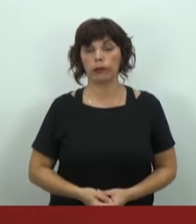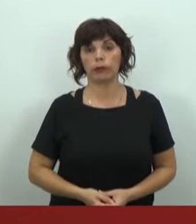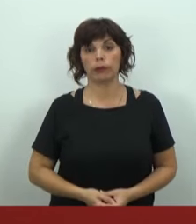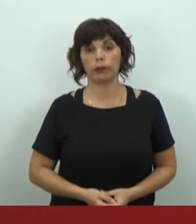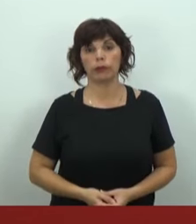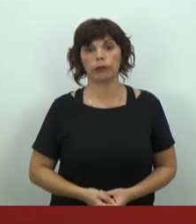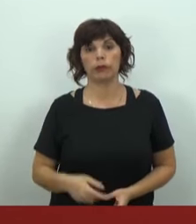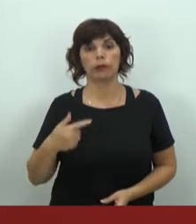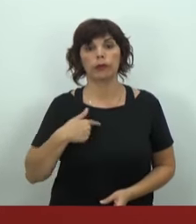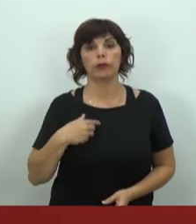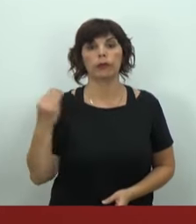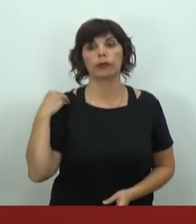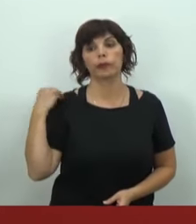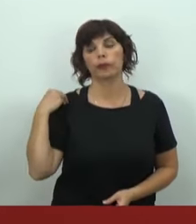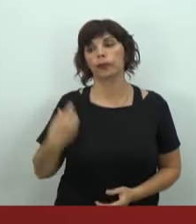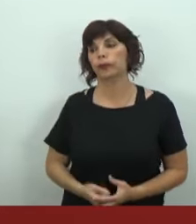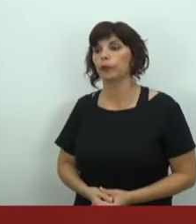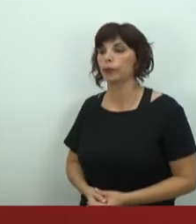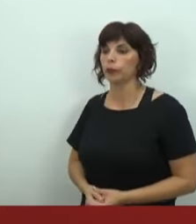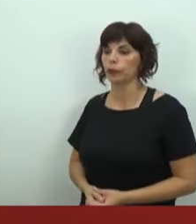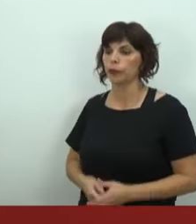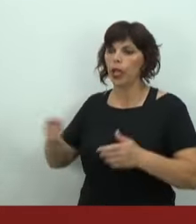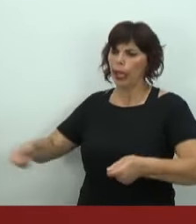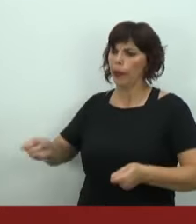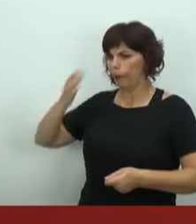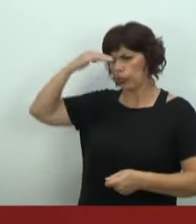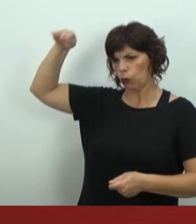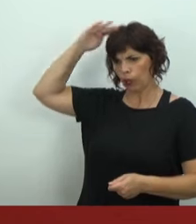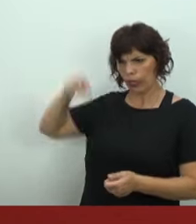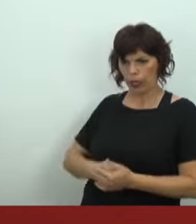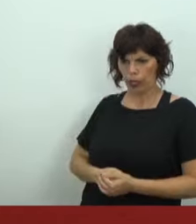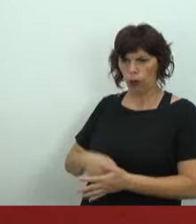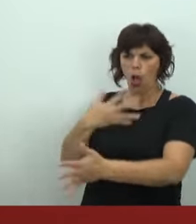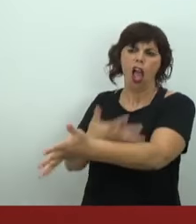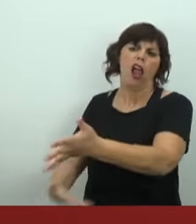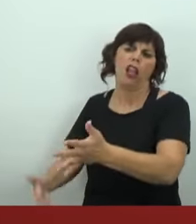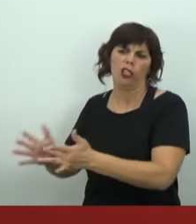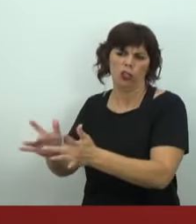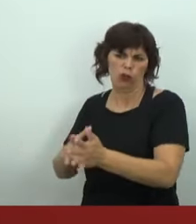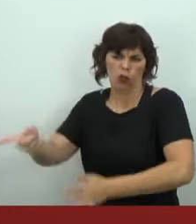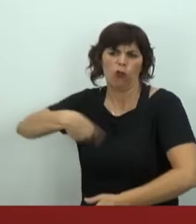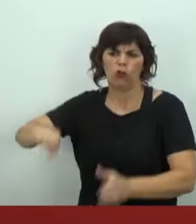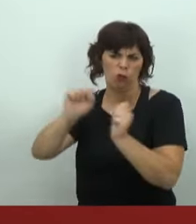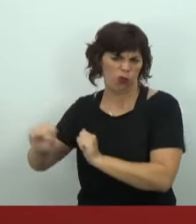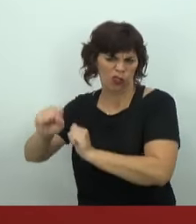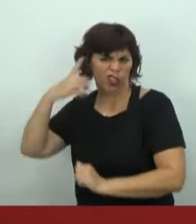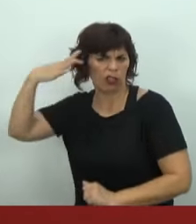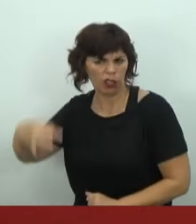A mí me preguntaron: "¿Cómo? ¿Usted cree que la sangre de Jesucristo nos puede proteger?".